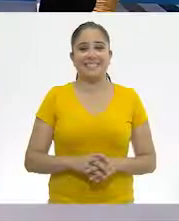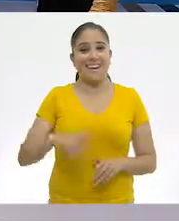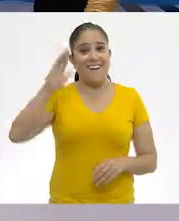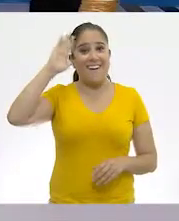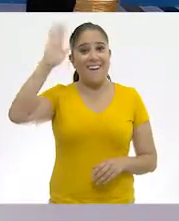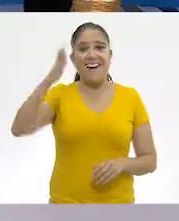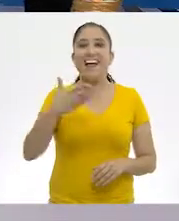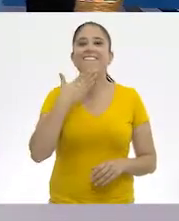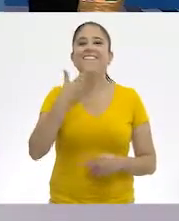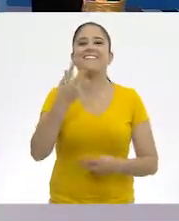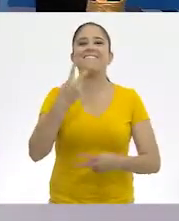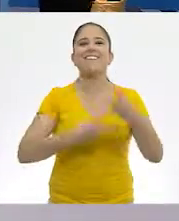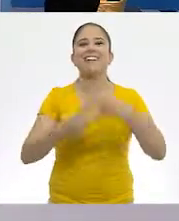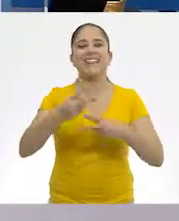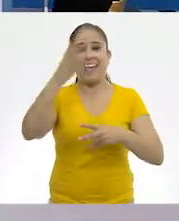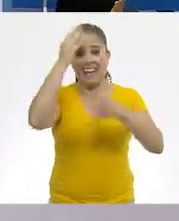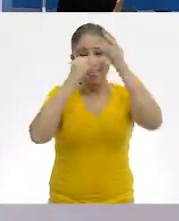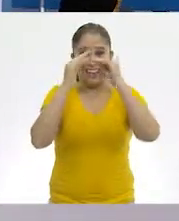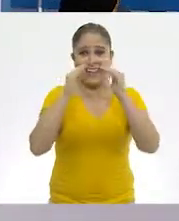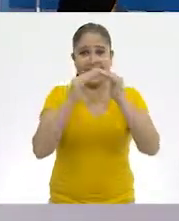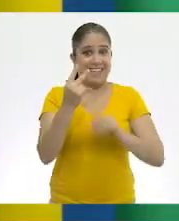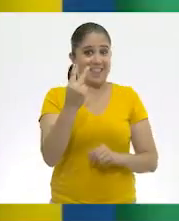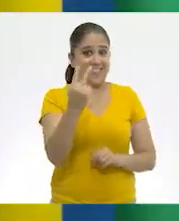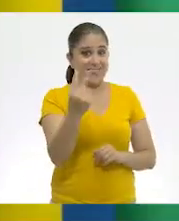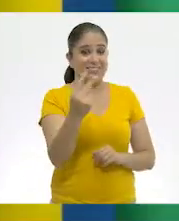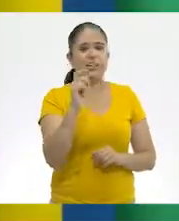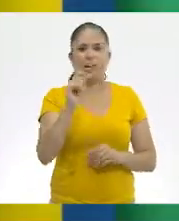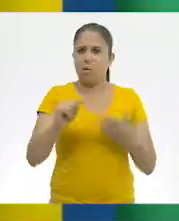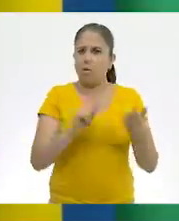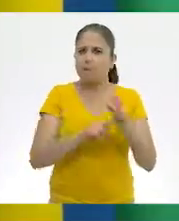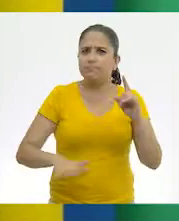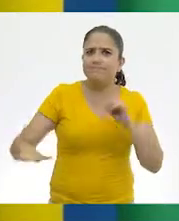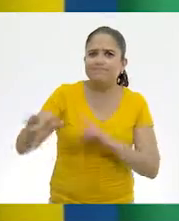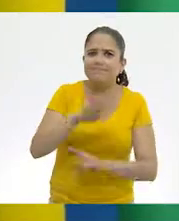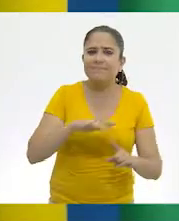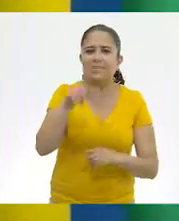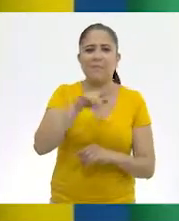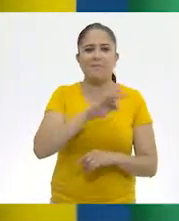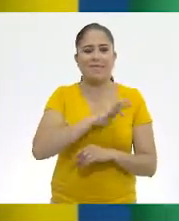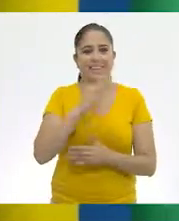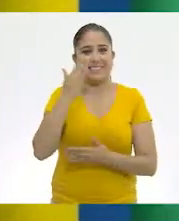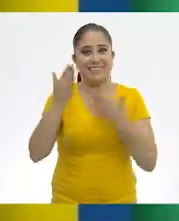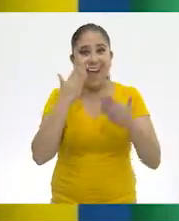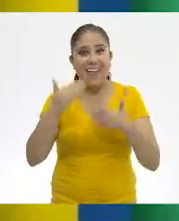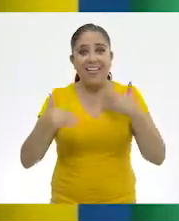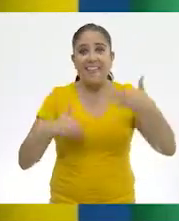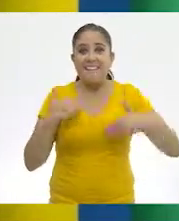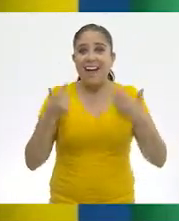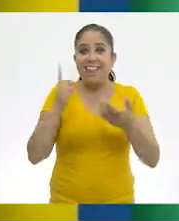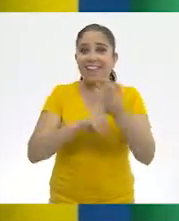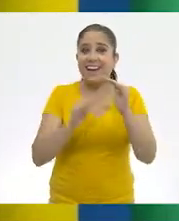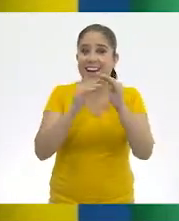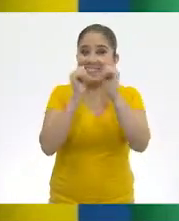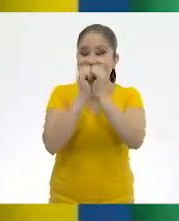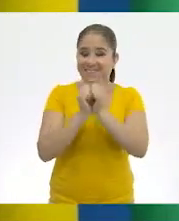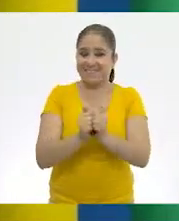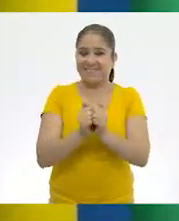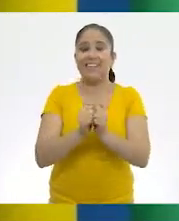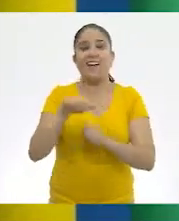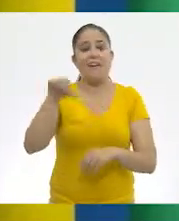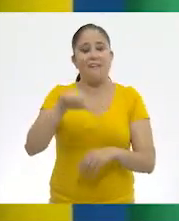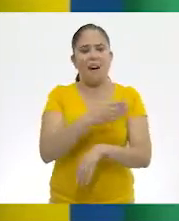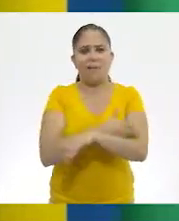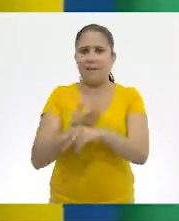Hola, les damos la bienvenida a Aprende en Casa 2, un espacio en el que vamos a poder estudiar y divertirnos desde nuestros hogares. Hoy